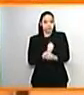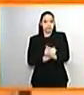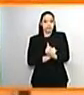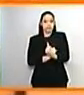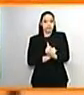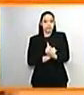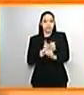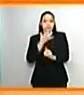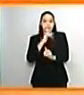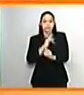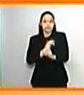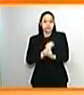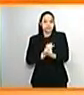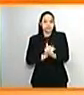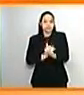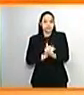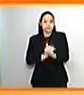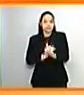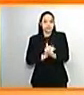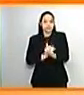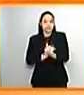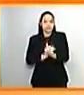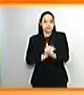1.300.000. Suerte, y este es el 5.